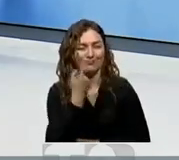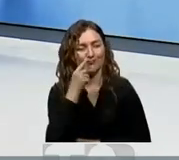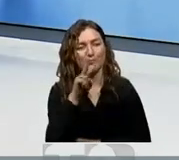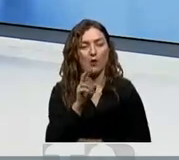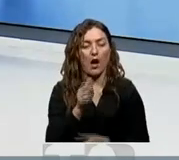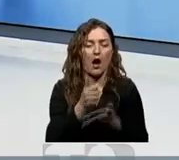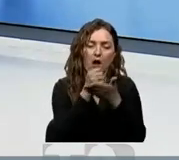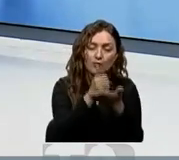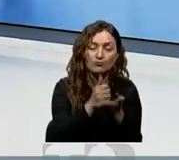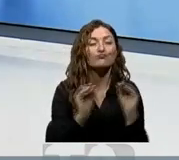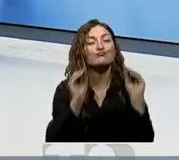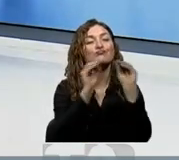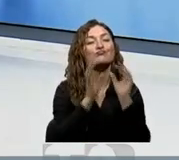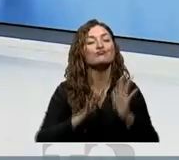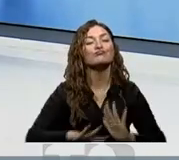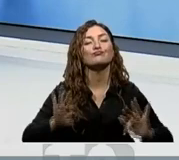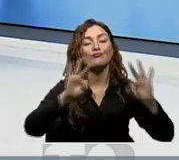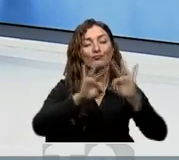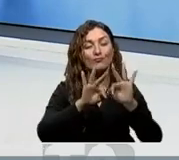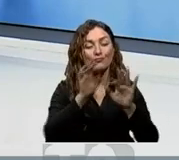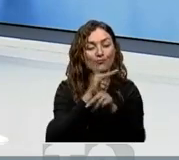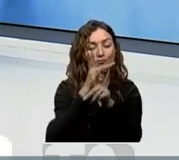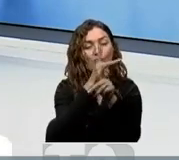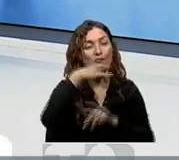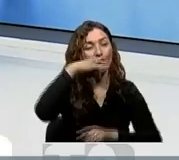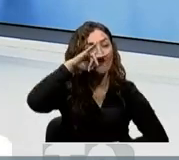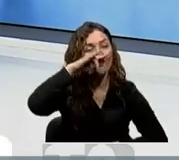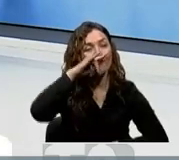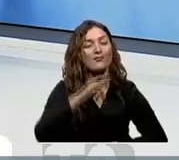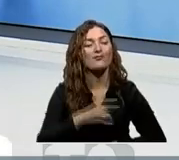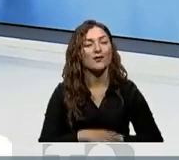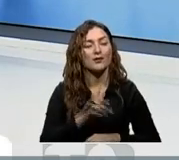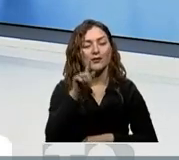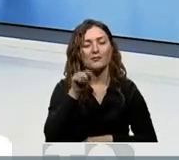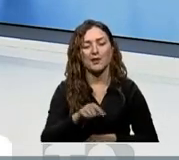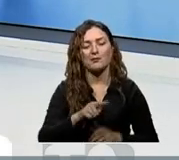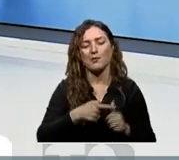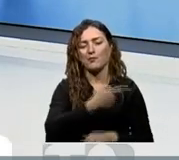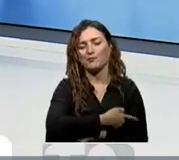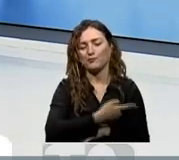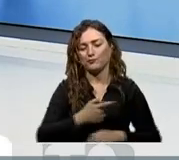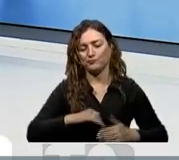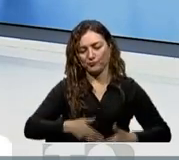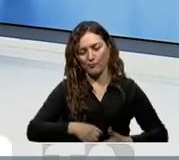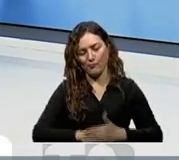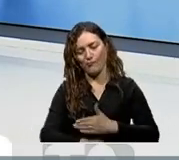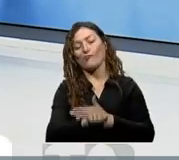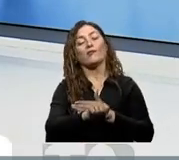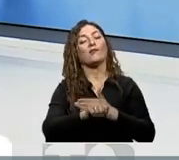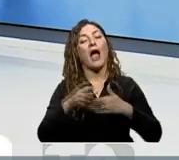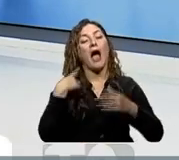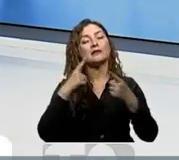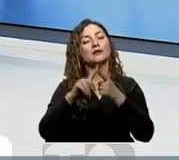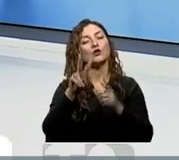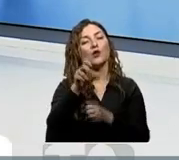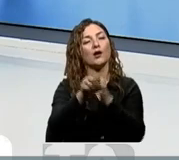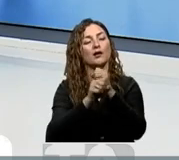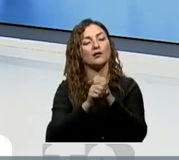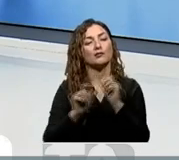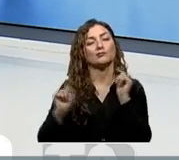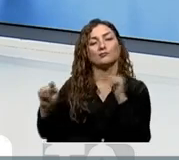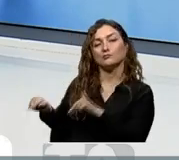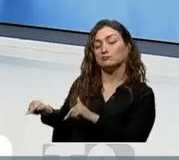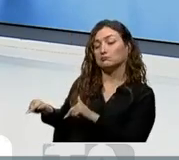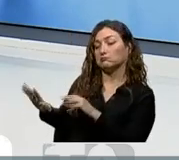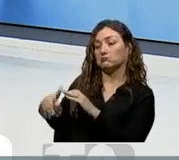conocer más sobre la importancia de los cuidados de los niños en los 1000 primeros días de vida. Recuerden también que pueden escribir